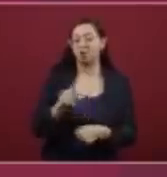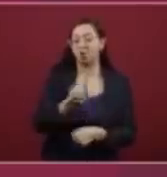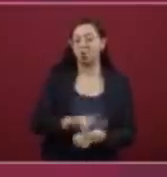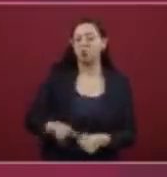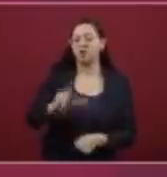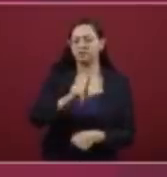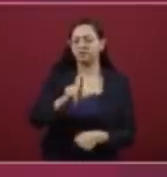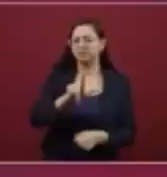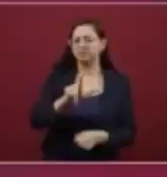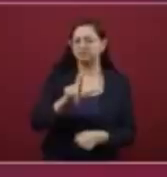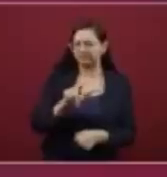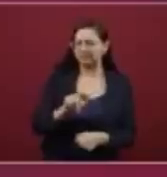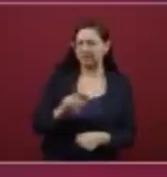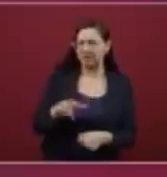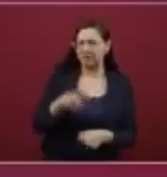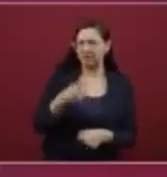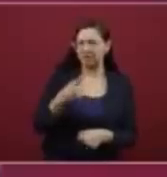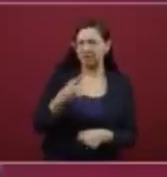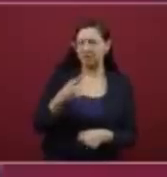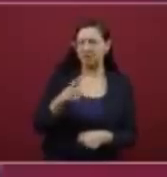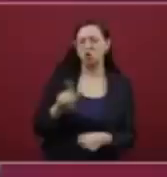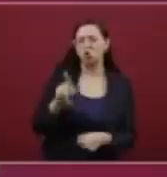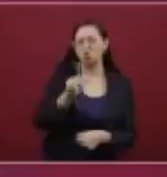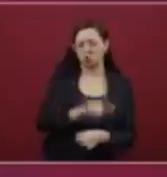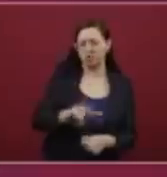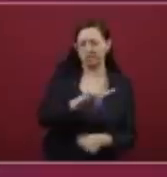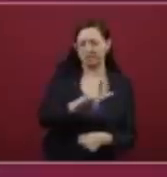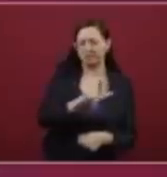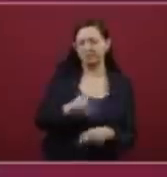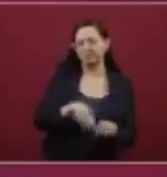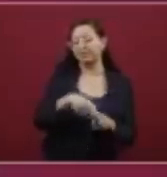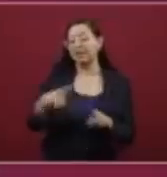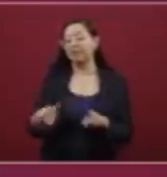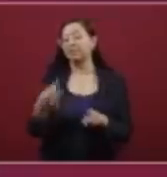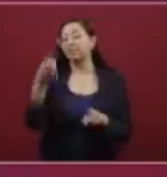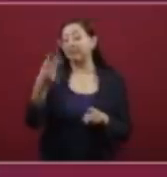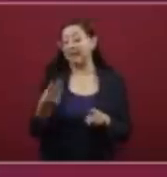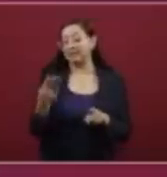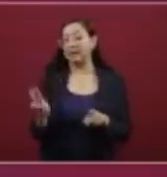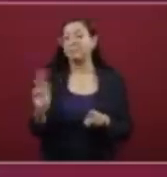¿sí? Y el día 3, que es miércoles,